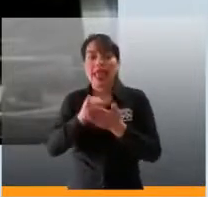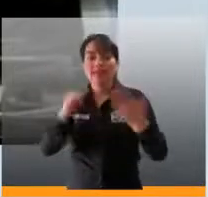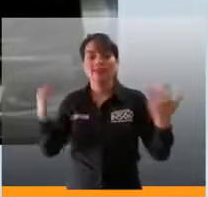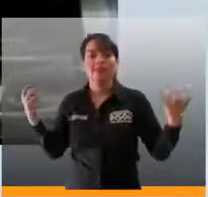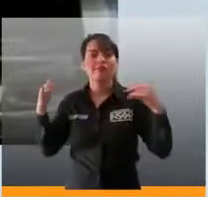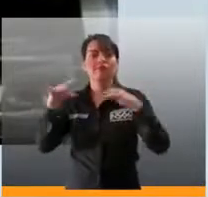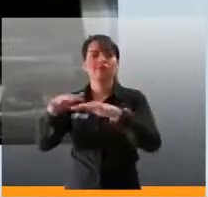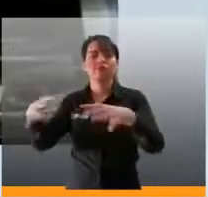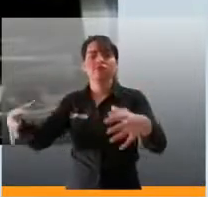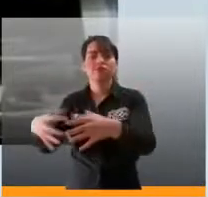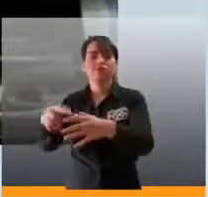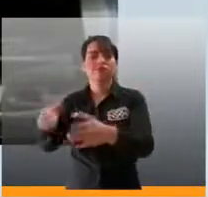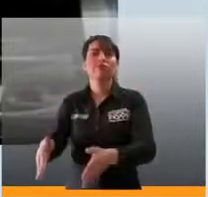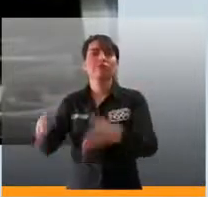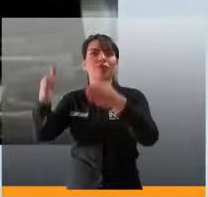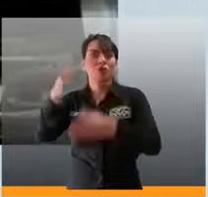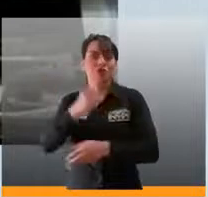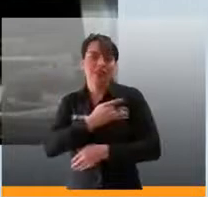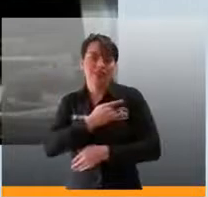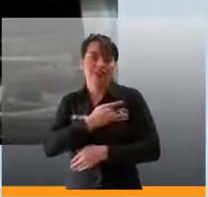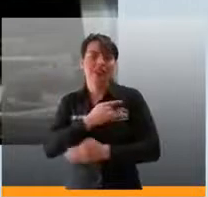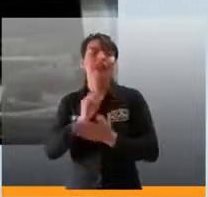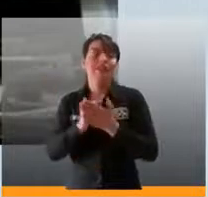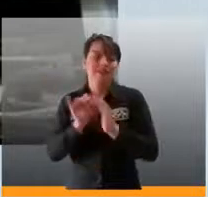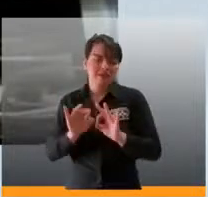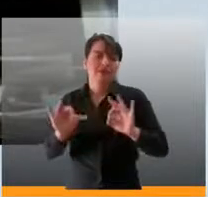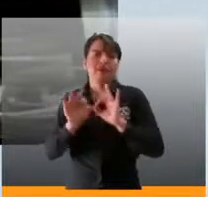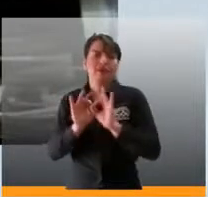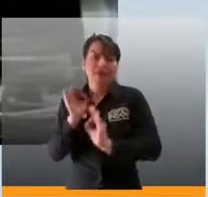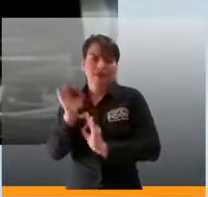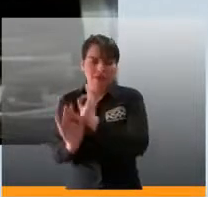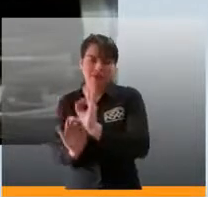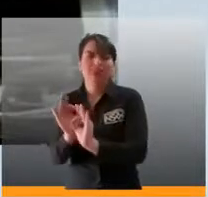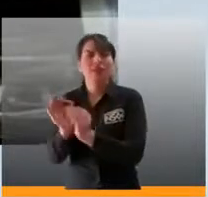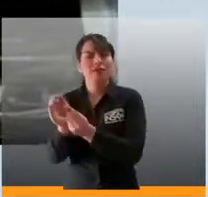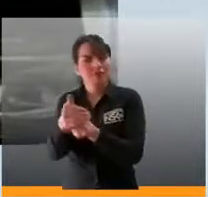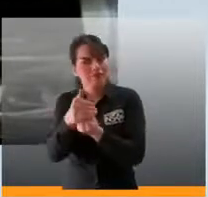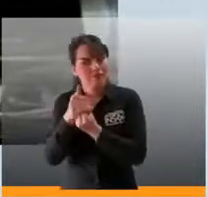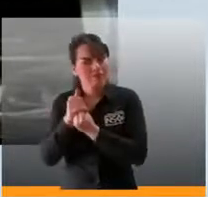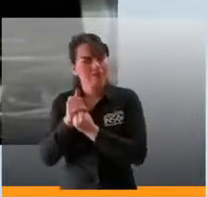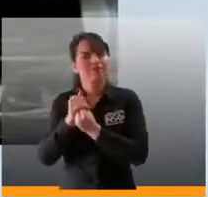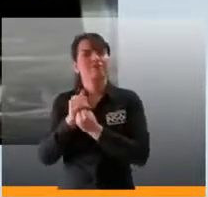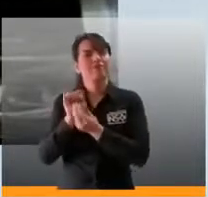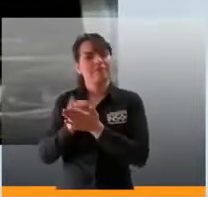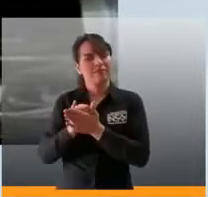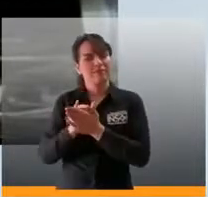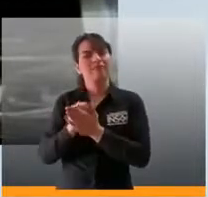que tenemos que proteger y manejar con una tremenda